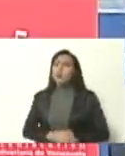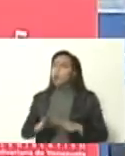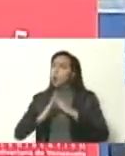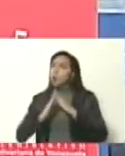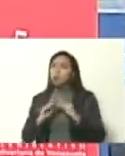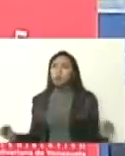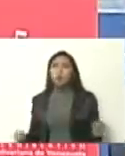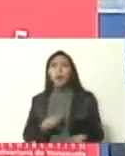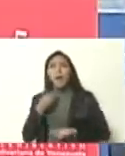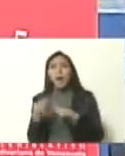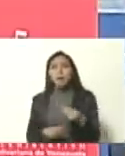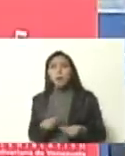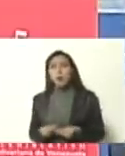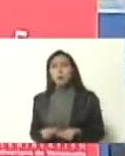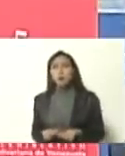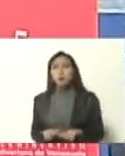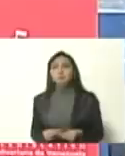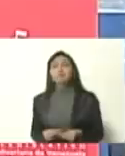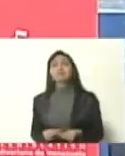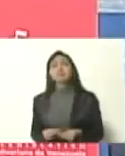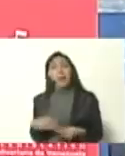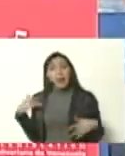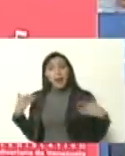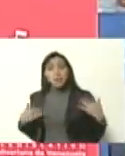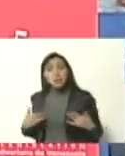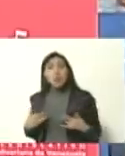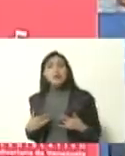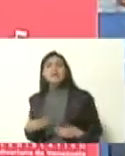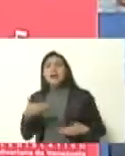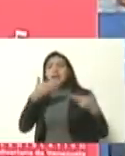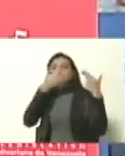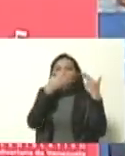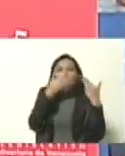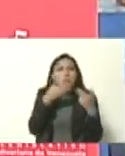todas estas acciones terroristas.